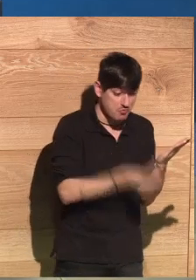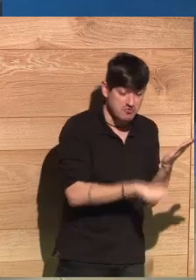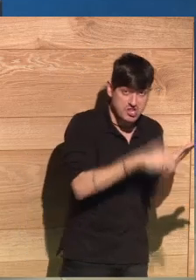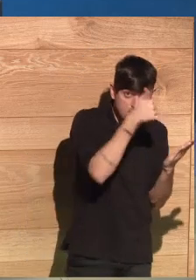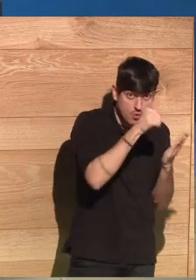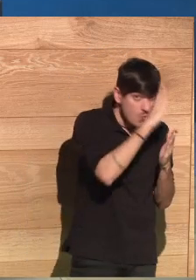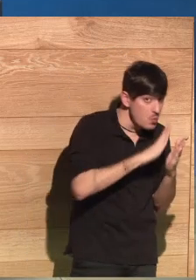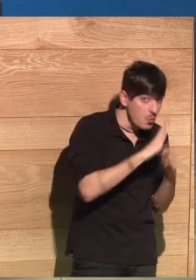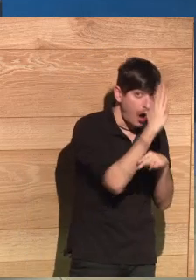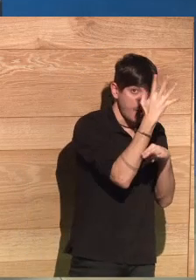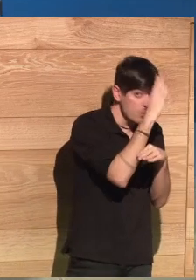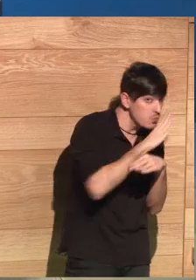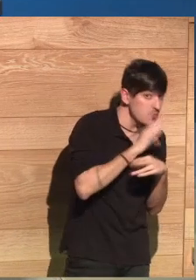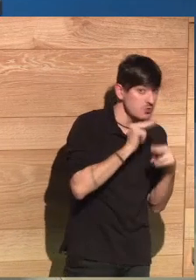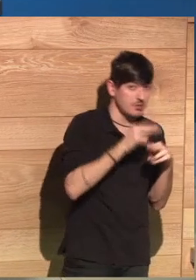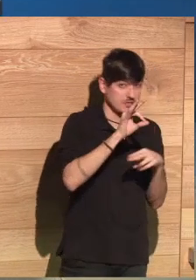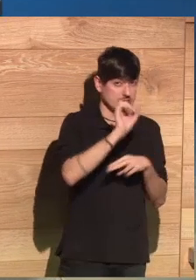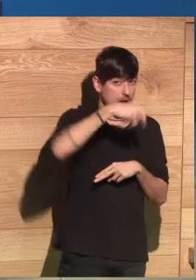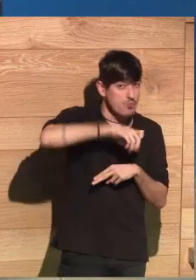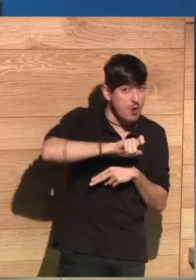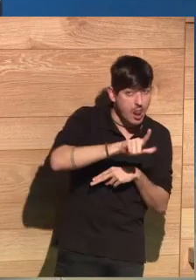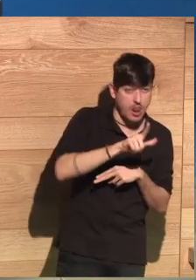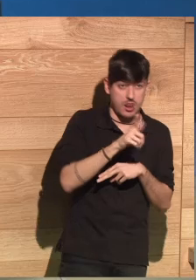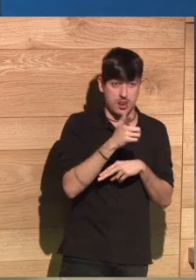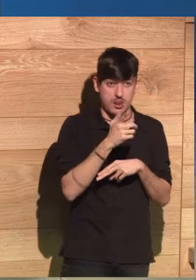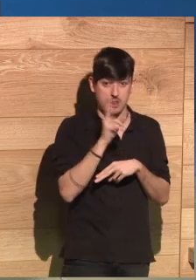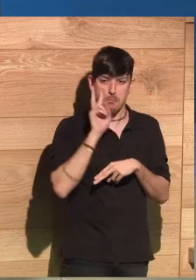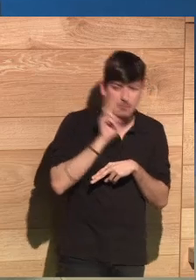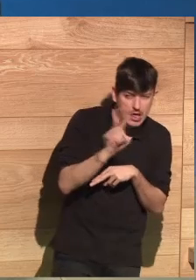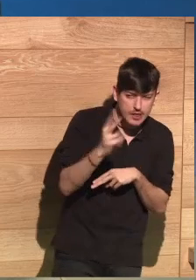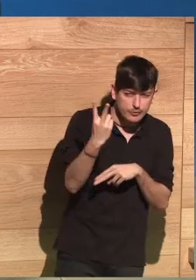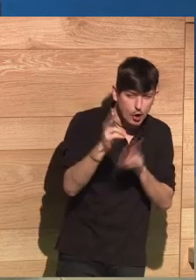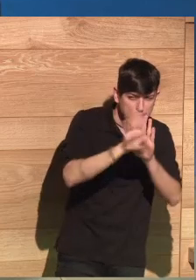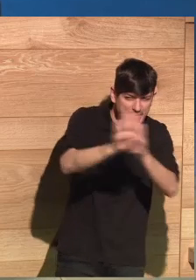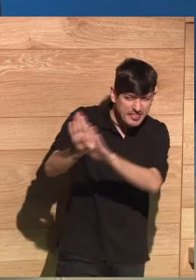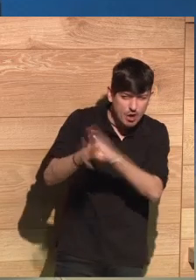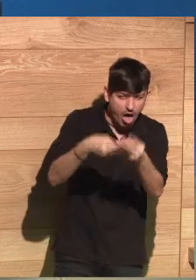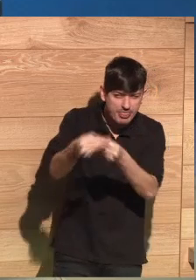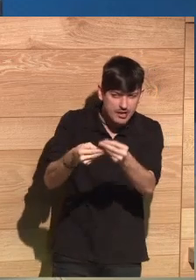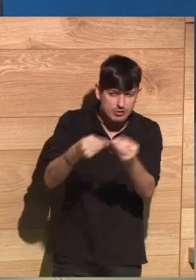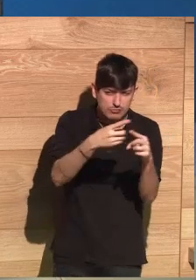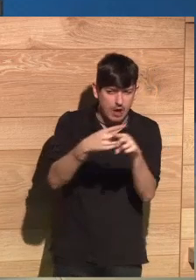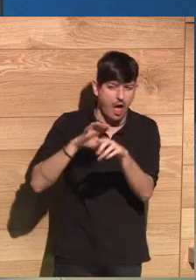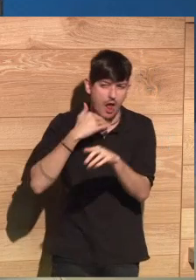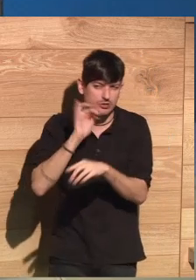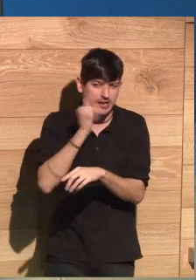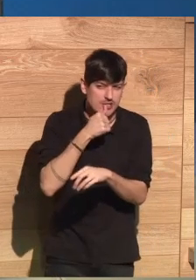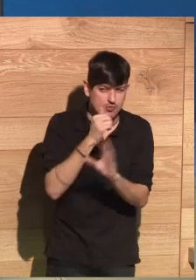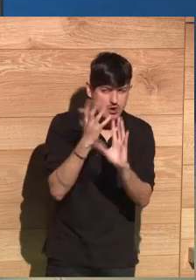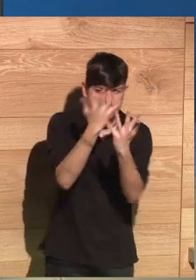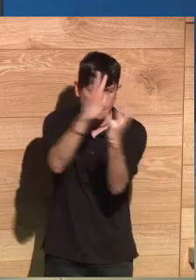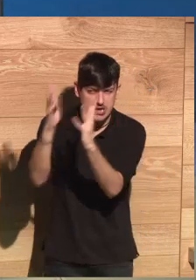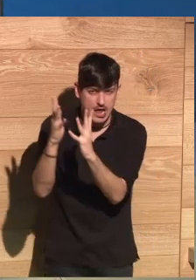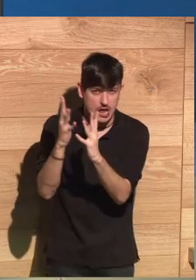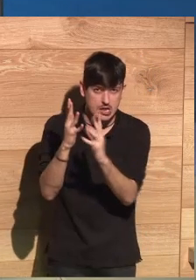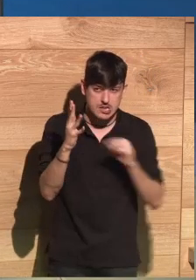un árbol y que se llama Samuel, y que ve llegar a dos vecinos que hacen algo que el resto del pueblo no sabe en ese bosque. Bueno, pues